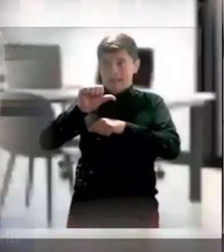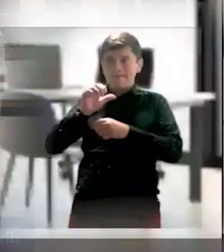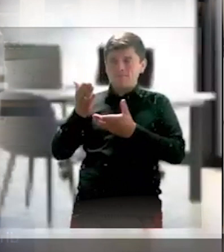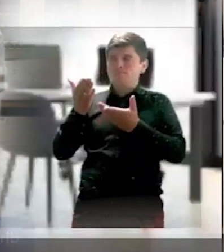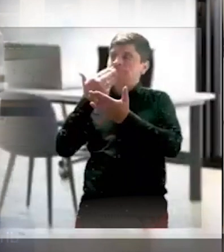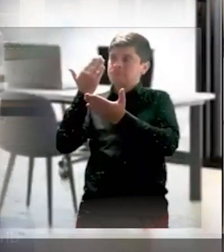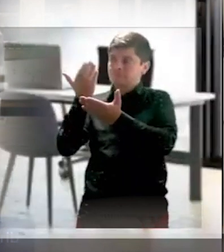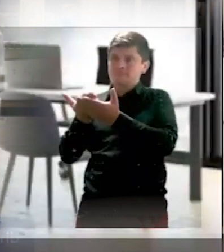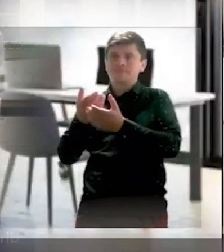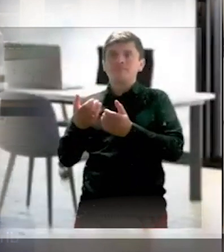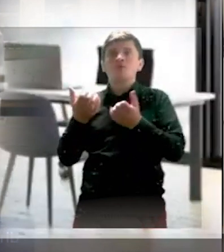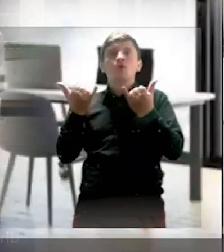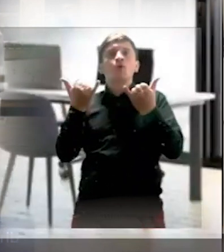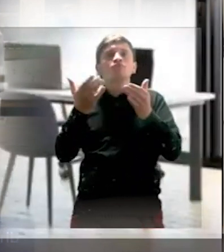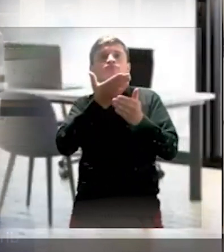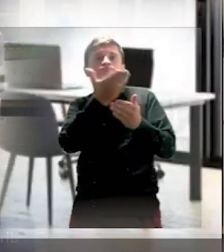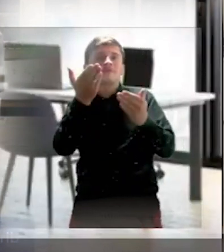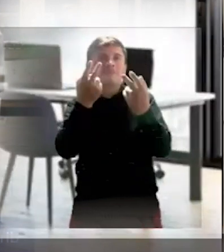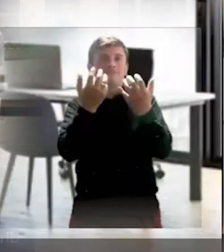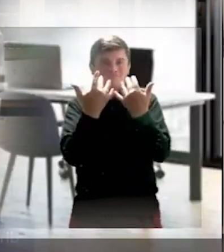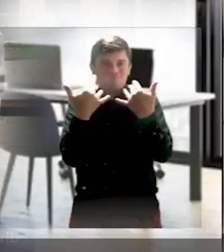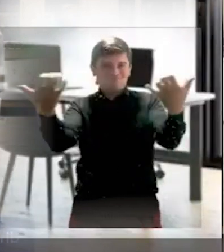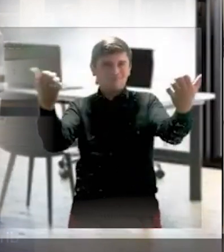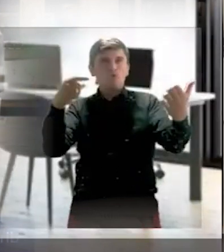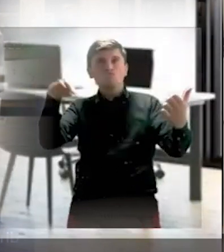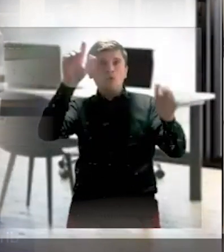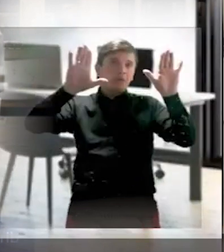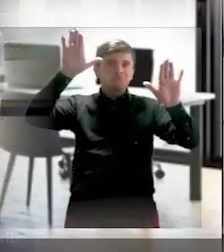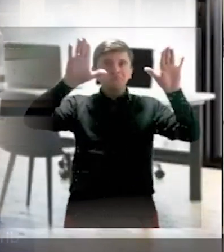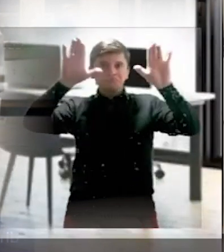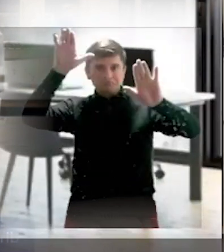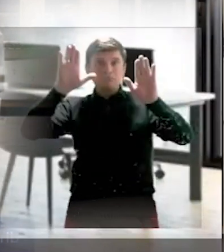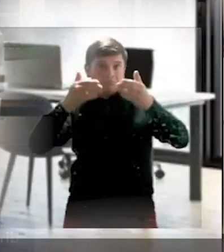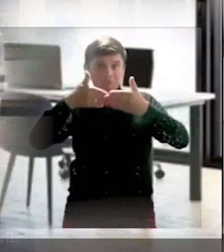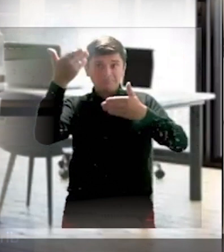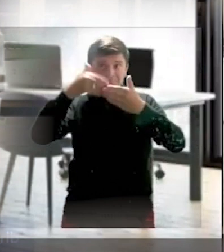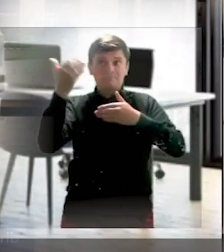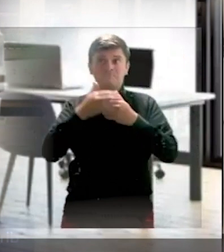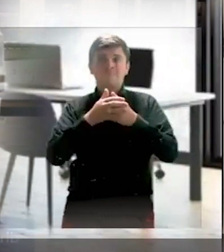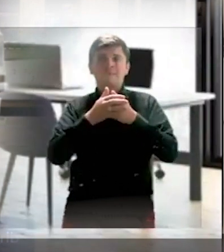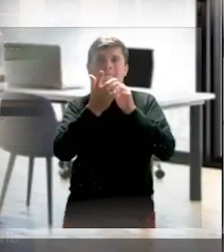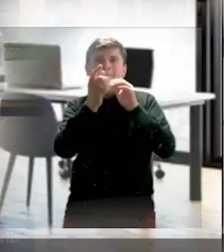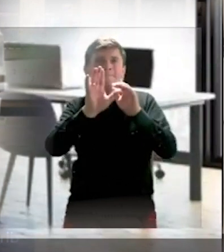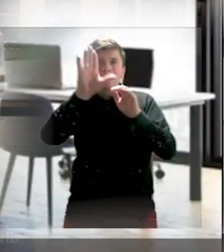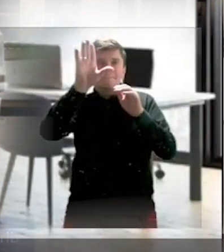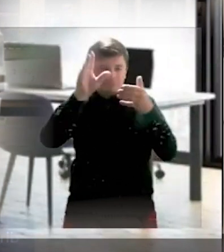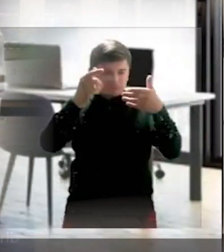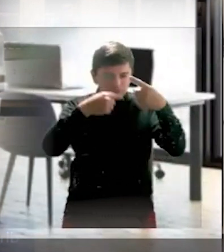Ahora le doy paso a las preguntas del público y comienzo con esta en particular, que dice lo